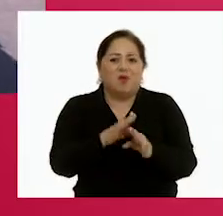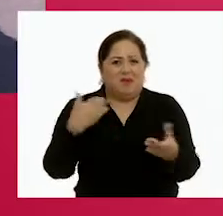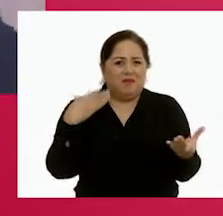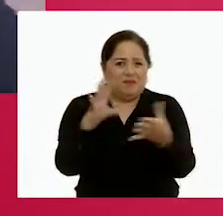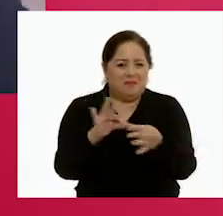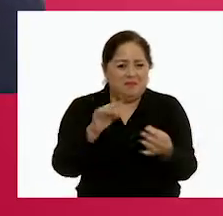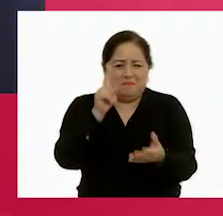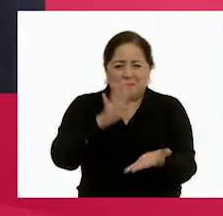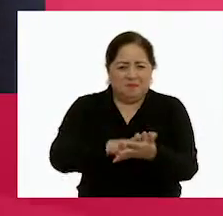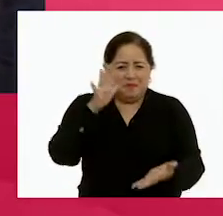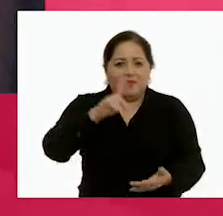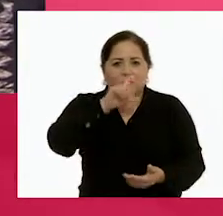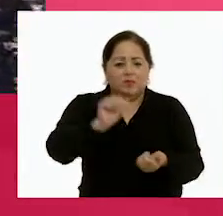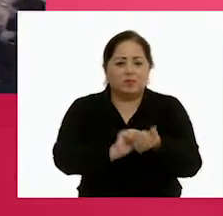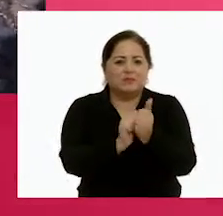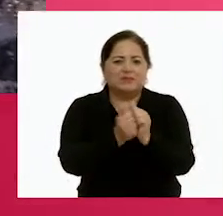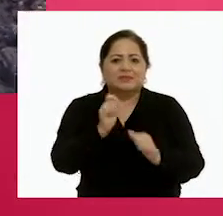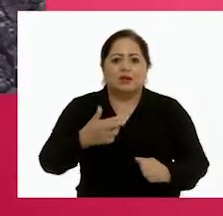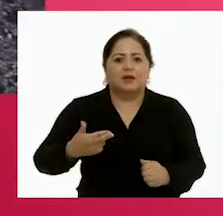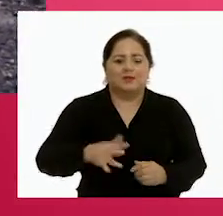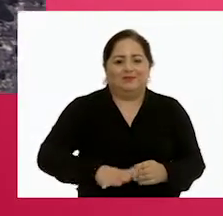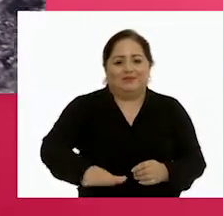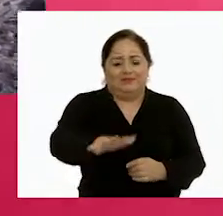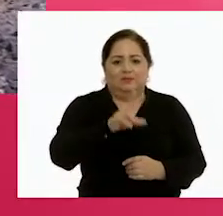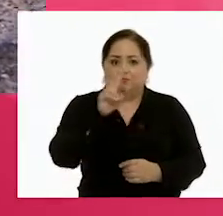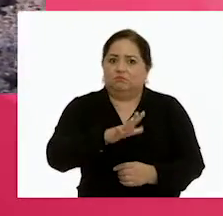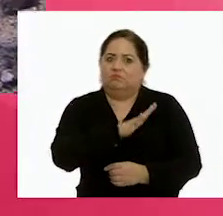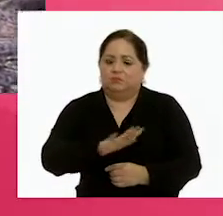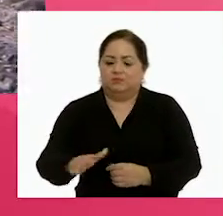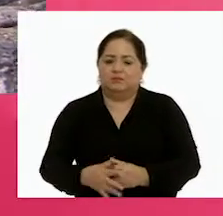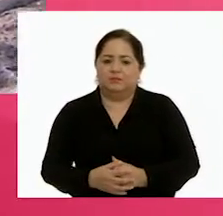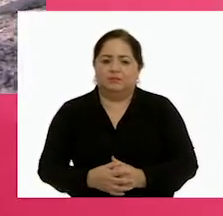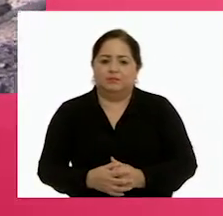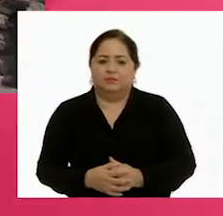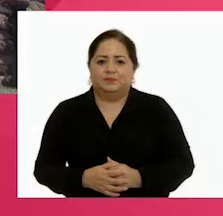y la mayoría se van hacia lo que es el río Tula, que es impresionante.